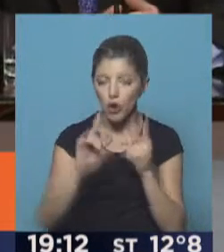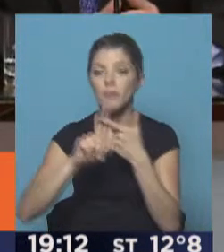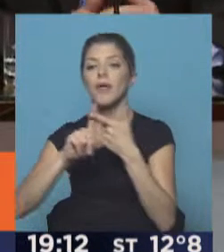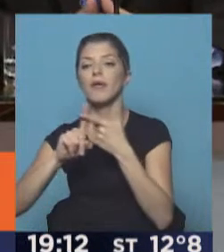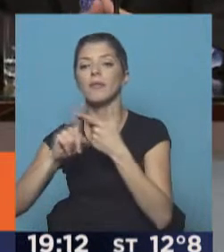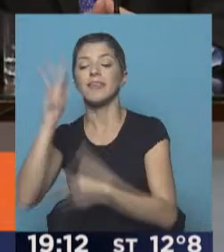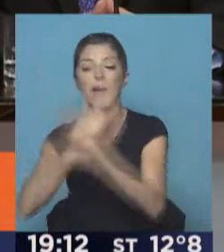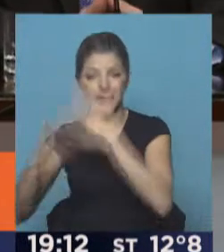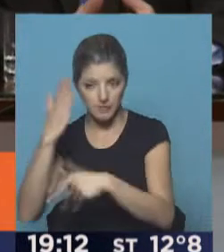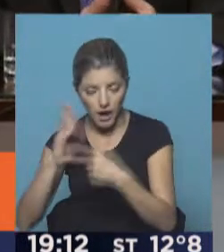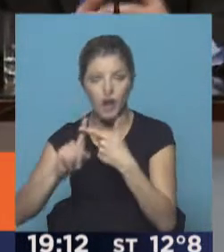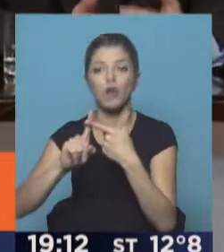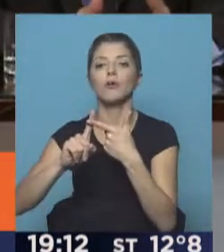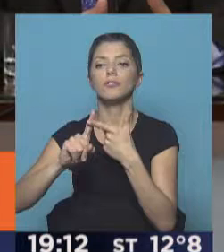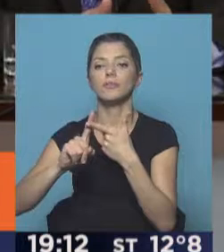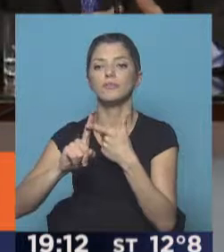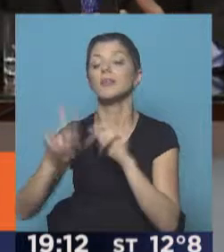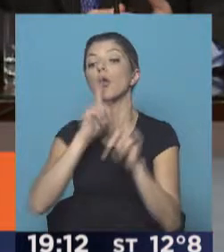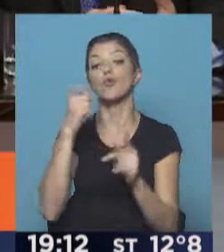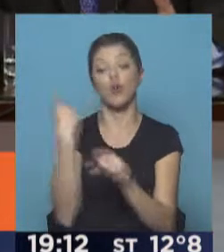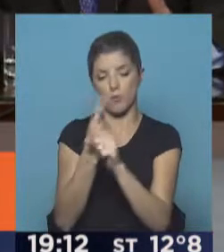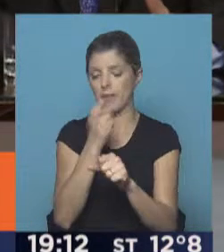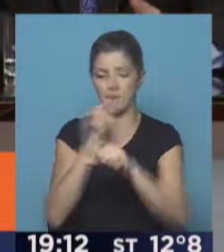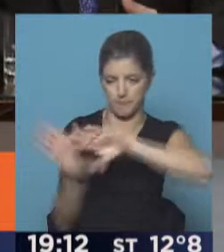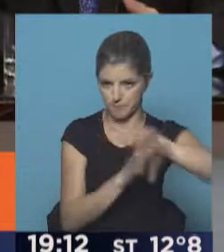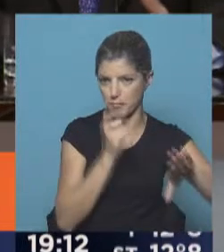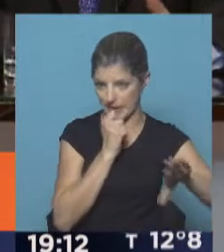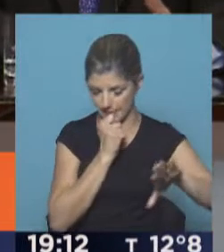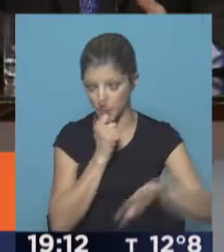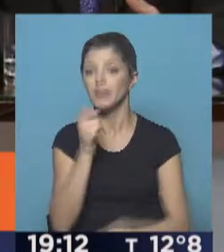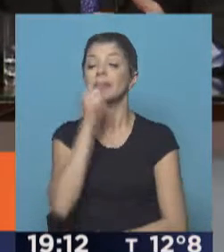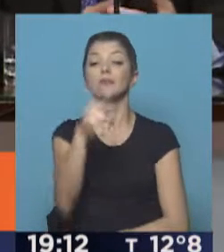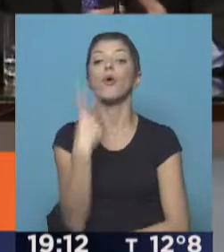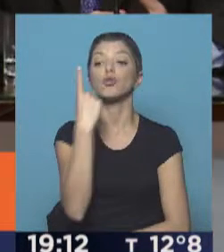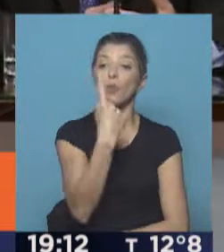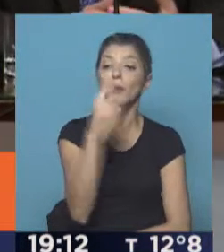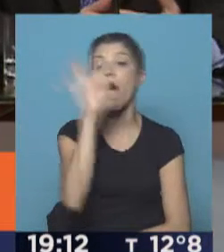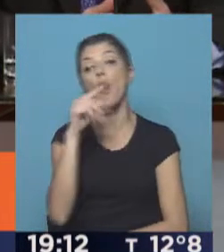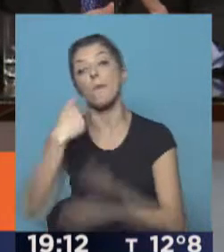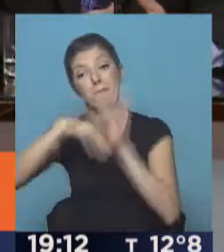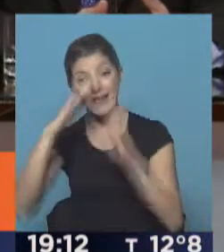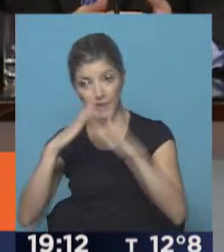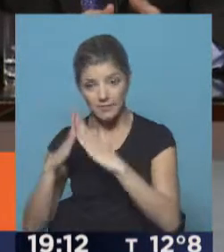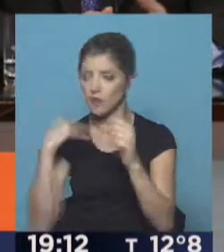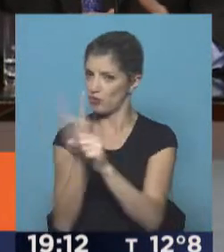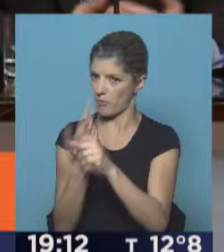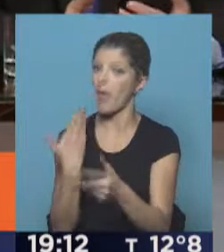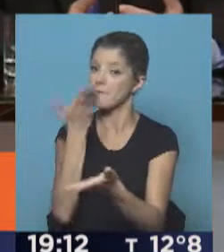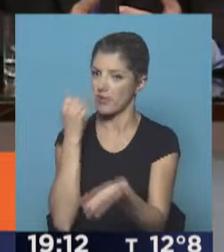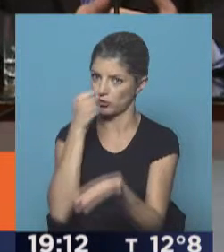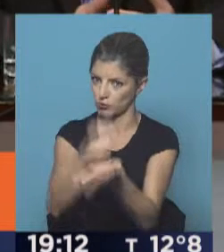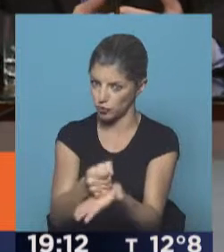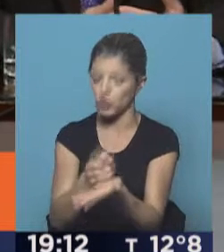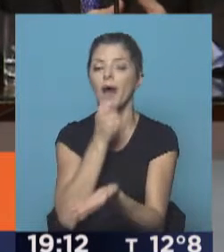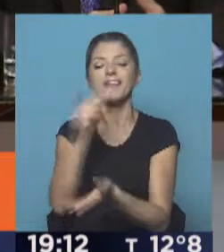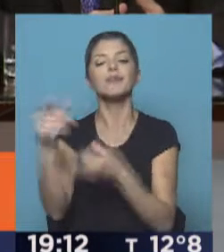hay criterios de exclusión, por ejemplo, el que tiene más de una vivienda o el que tiene un vehículo que tenga una duración,